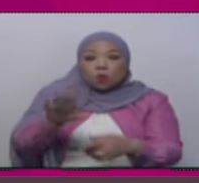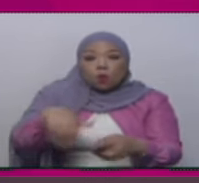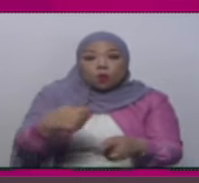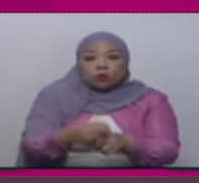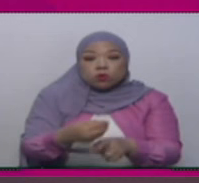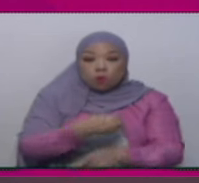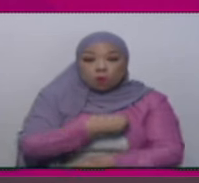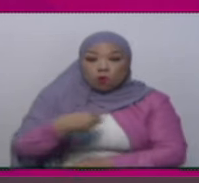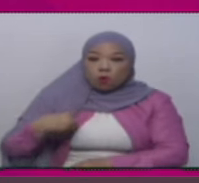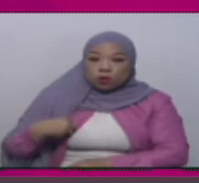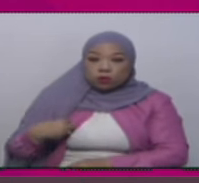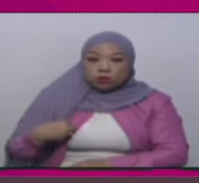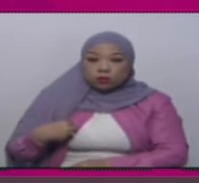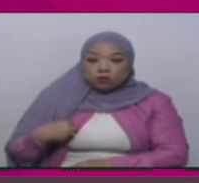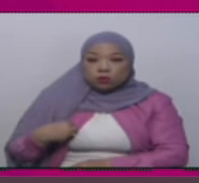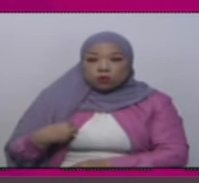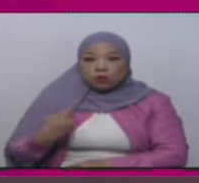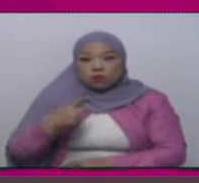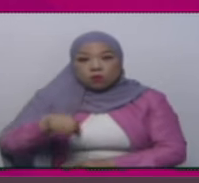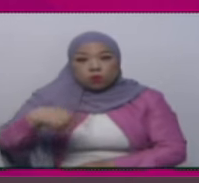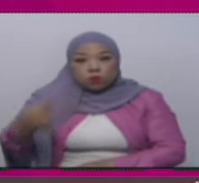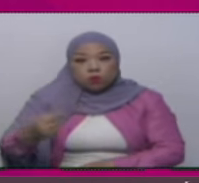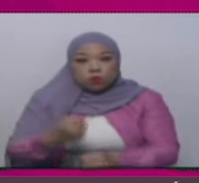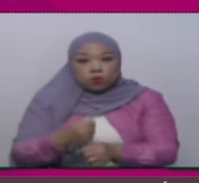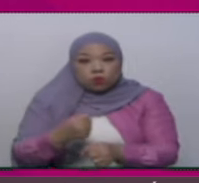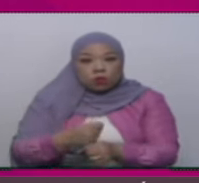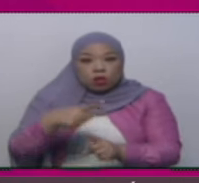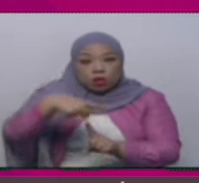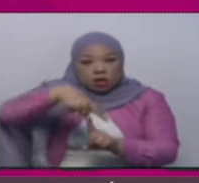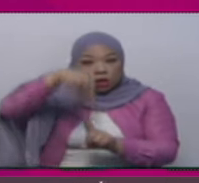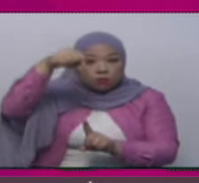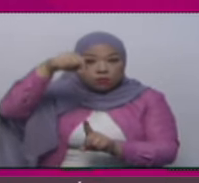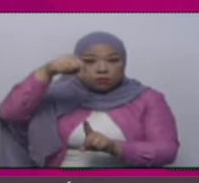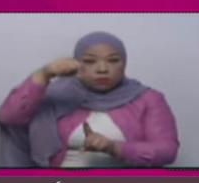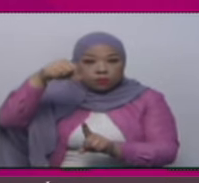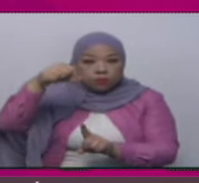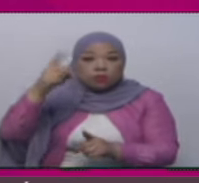que se lo permitían. Después fue tomar París, que la tomaron